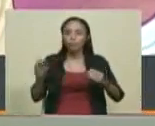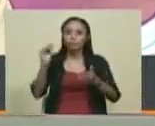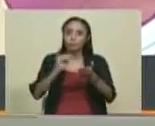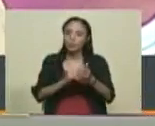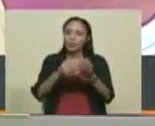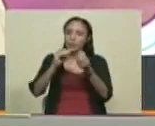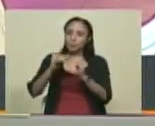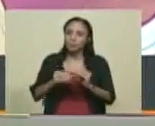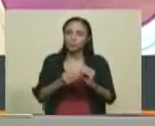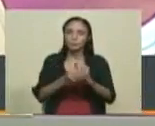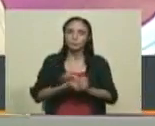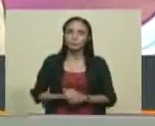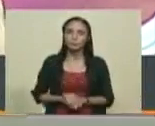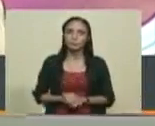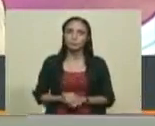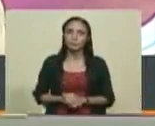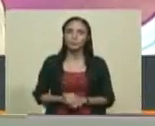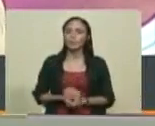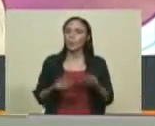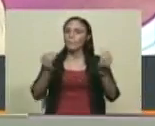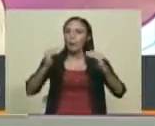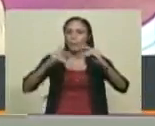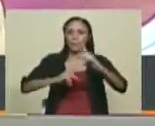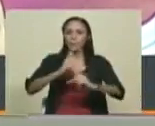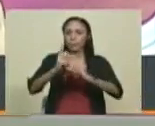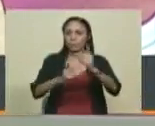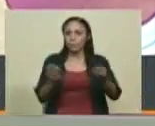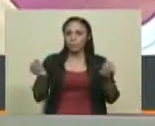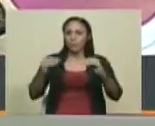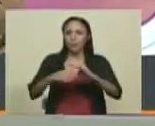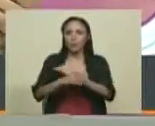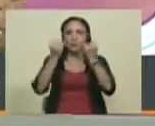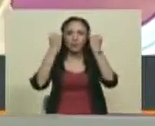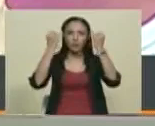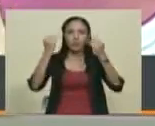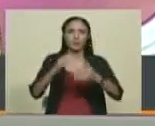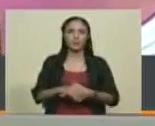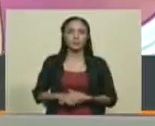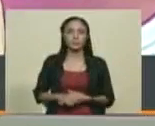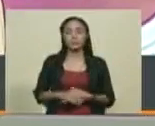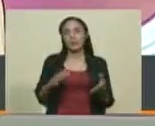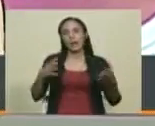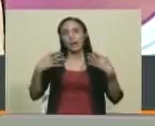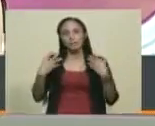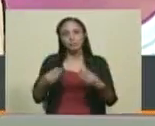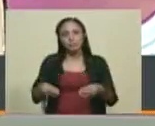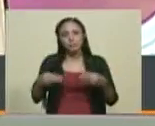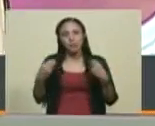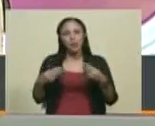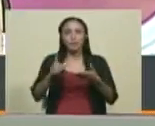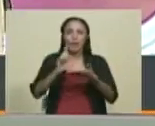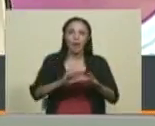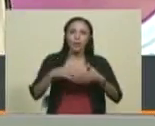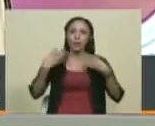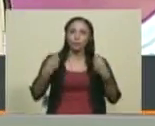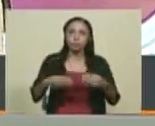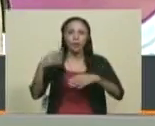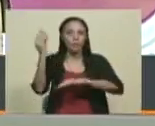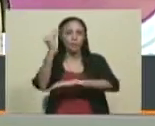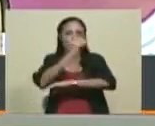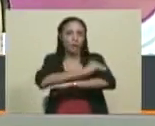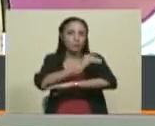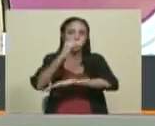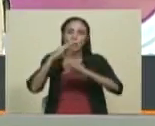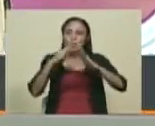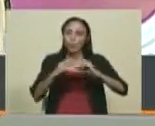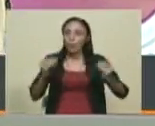para recuperar toda esa capacidad productiva de los crudos livianos, de los mejoradores, toda la